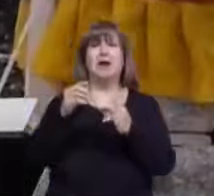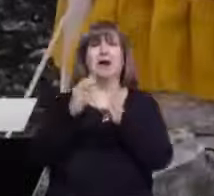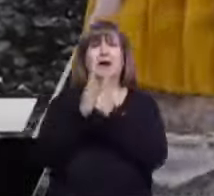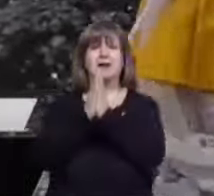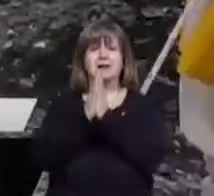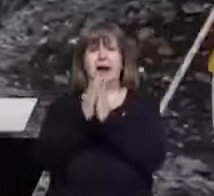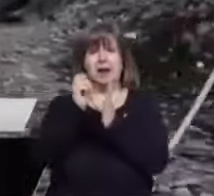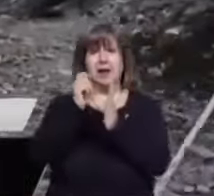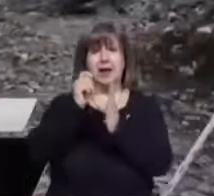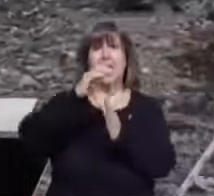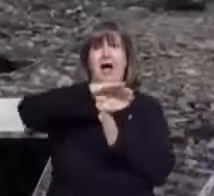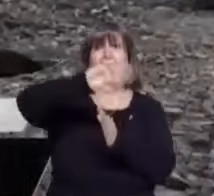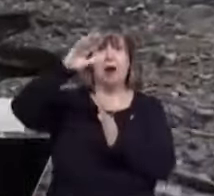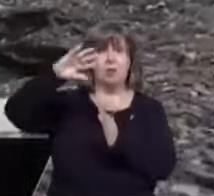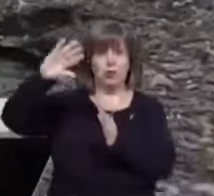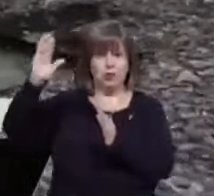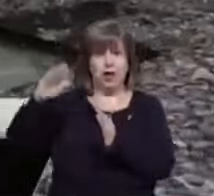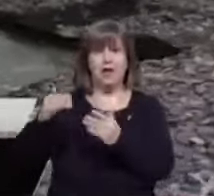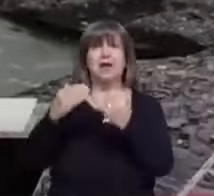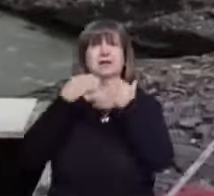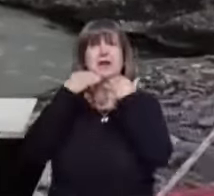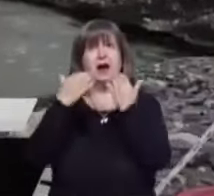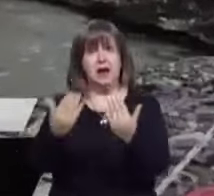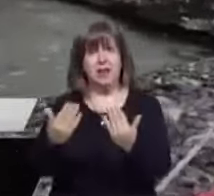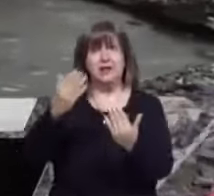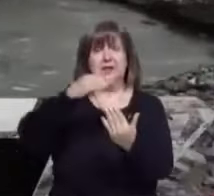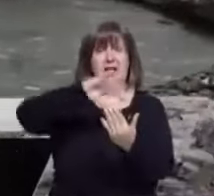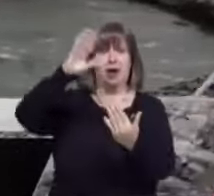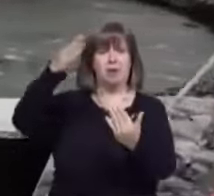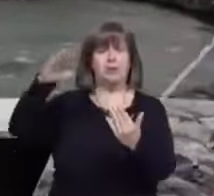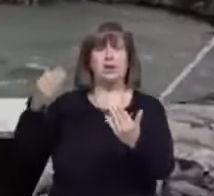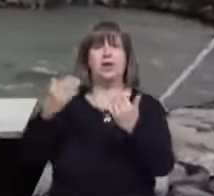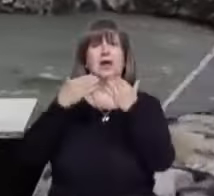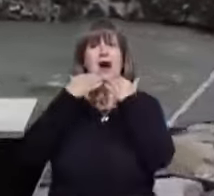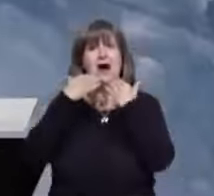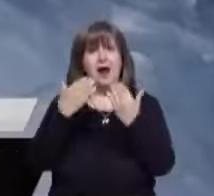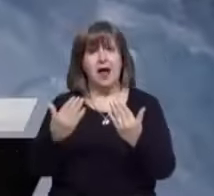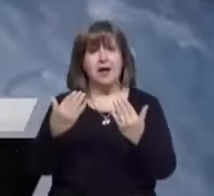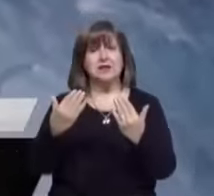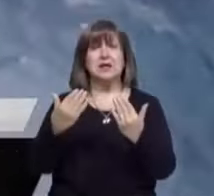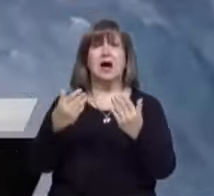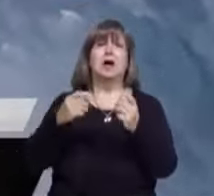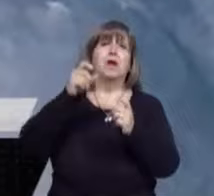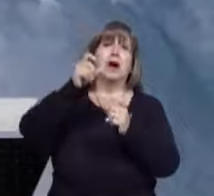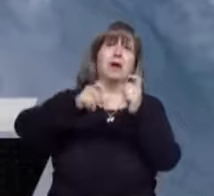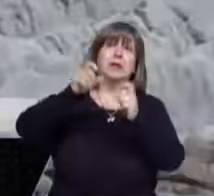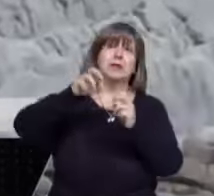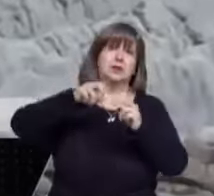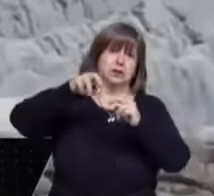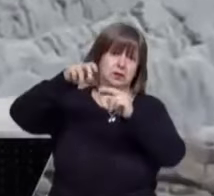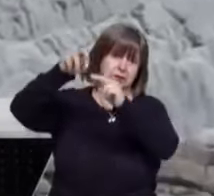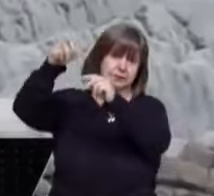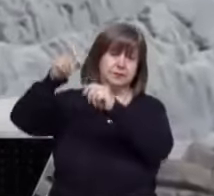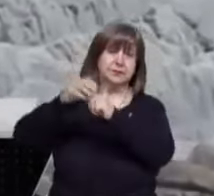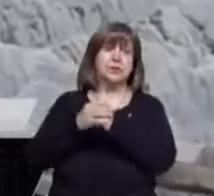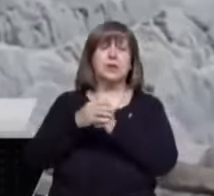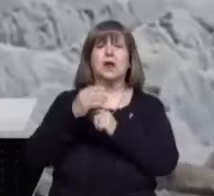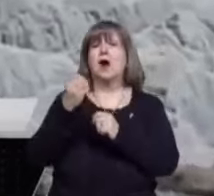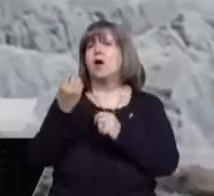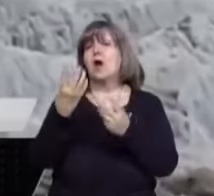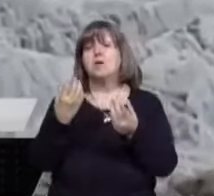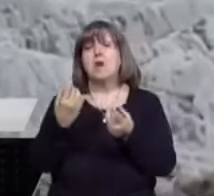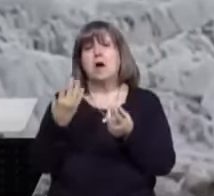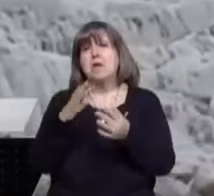montaña, se le agradece y se le pide por cada ser que suba. Un día acá es levantarse